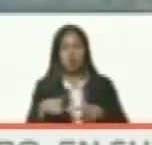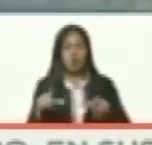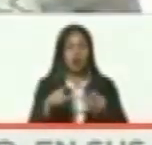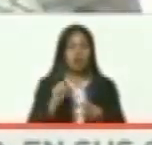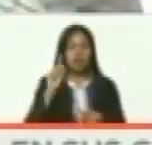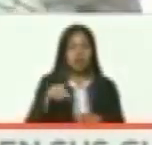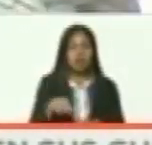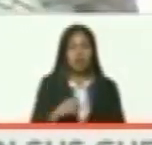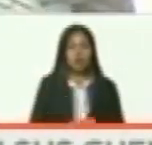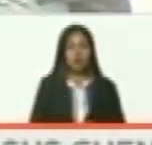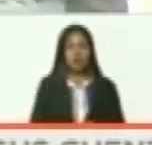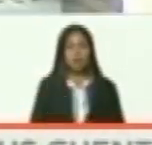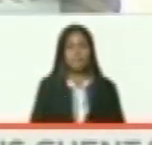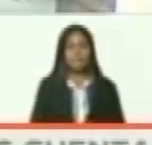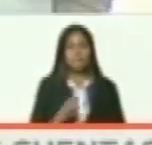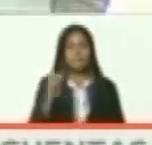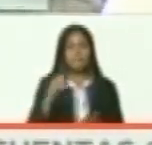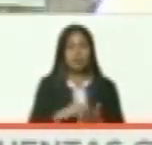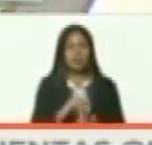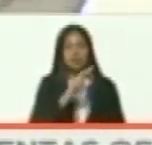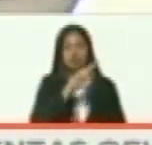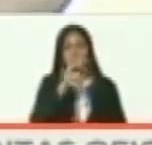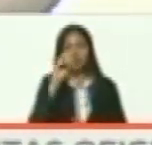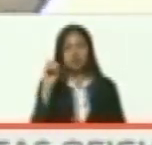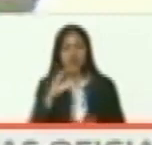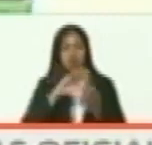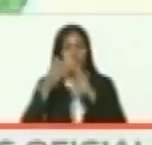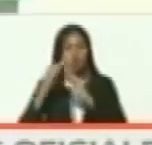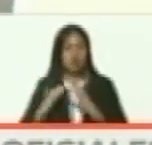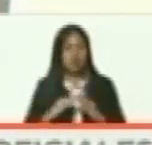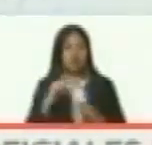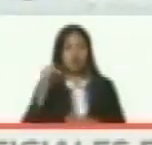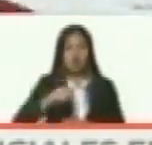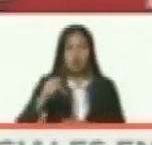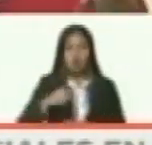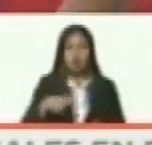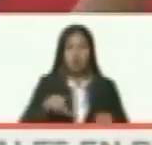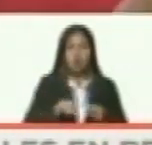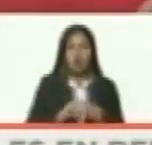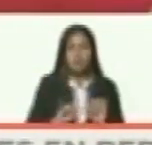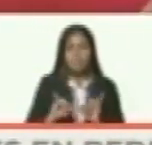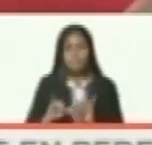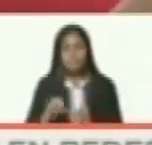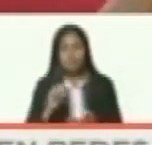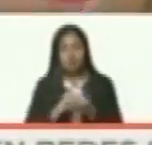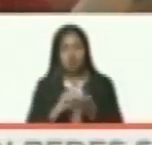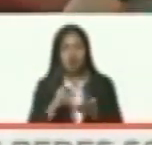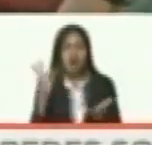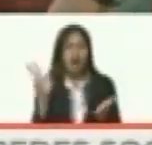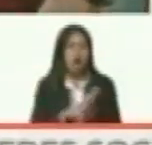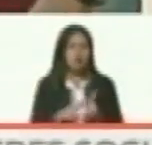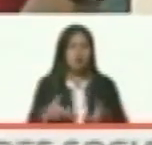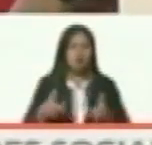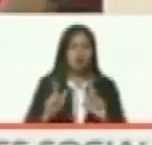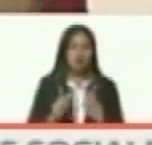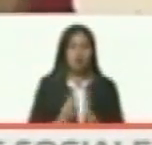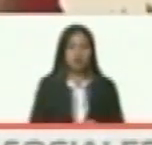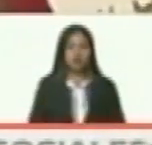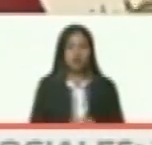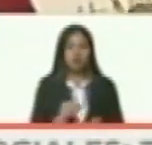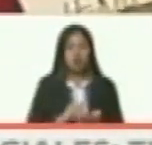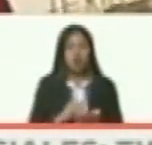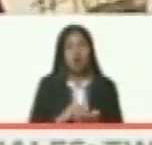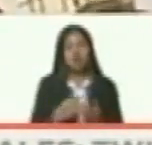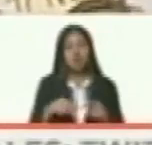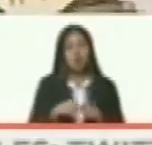tenemos 1200 comunas. Y hoy ya usted está tocando con esta primera aprobación, está tocando